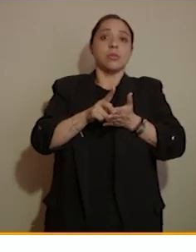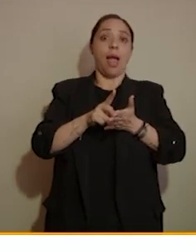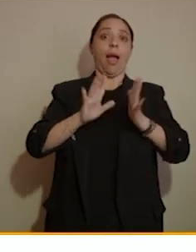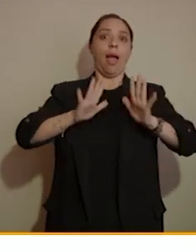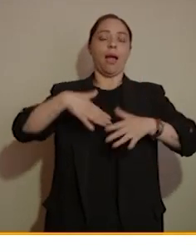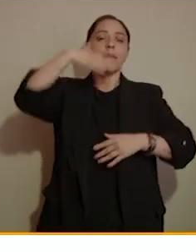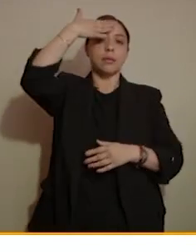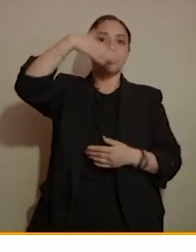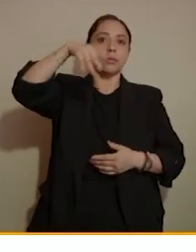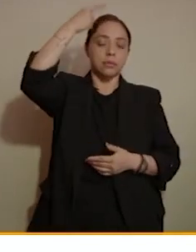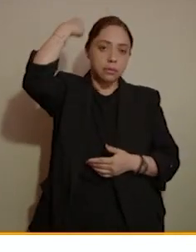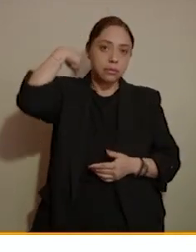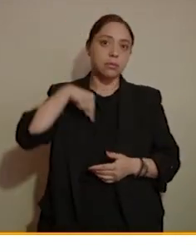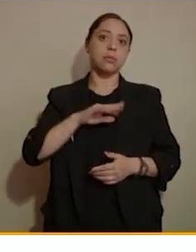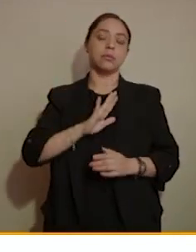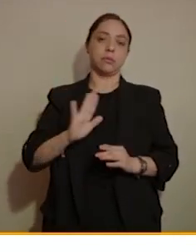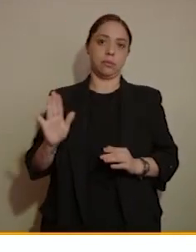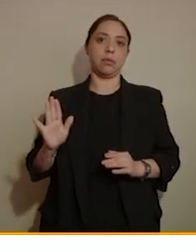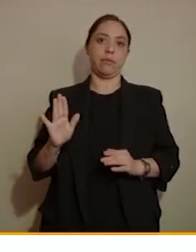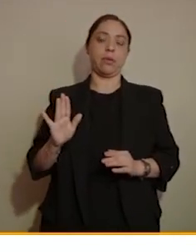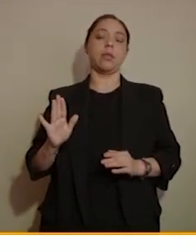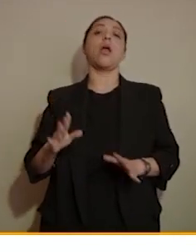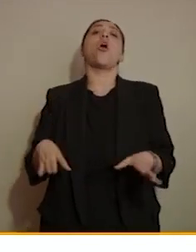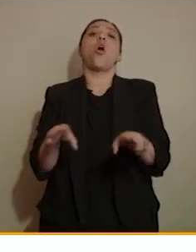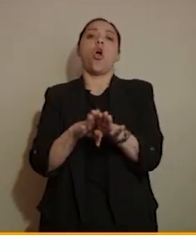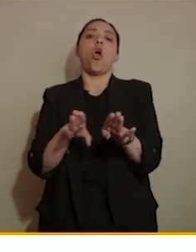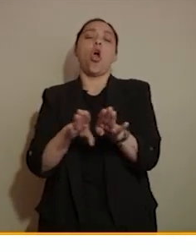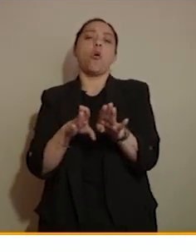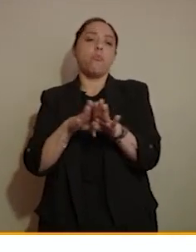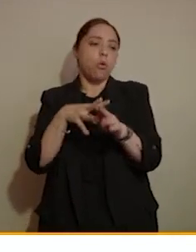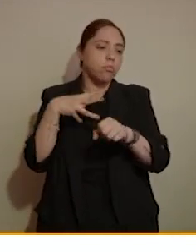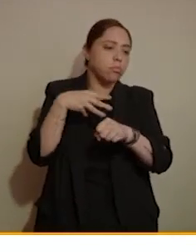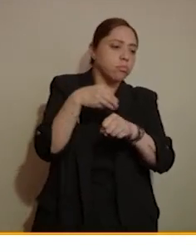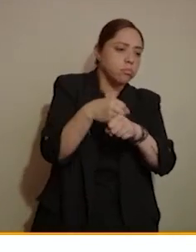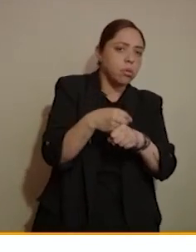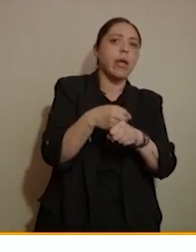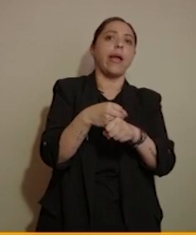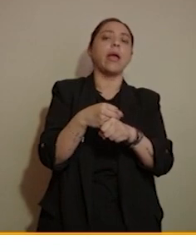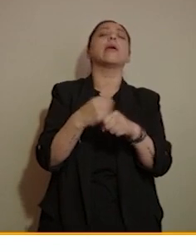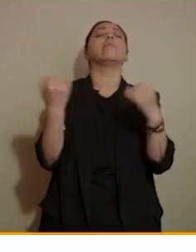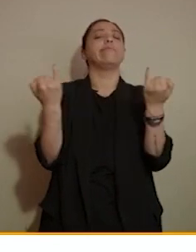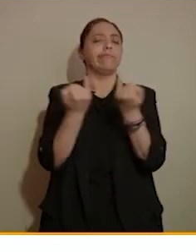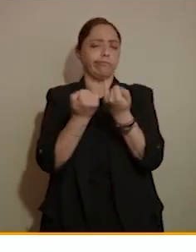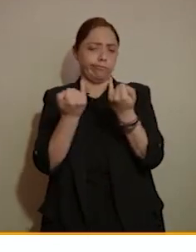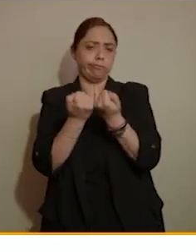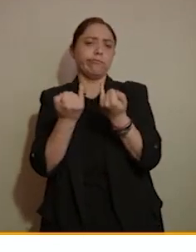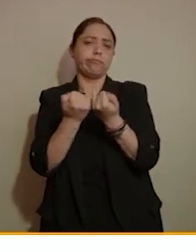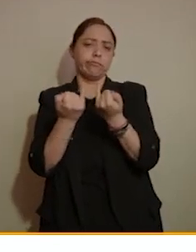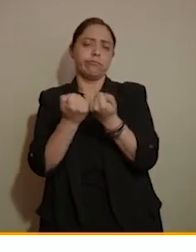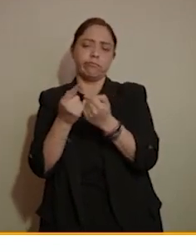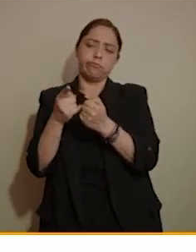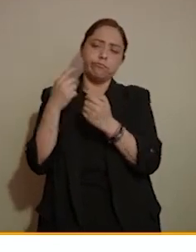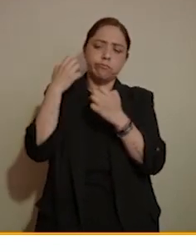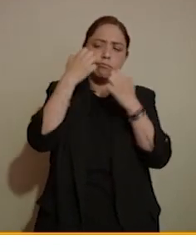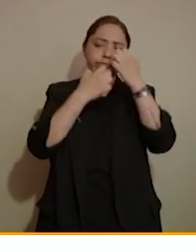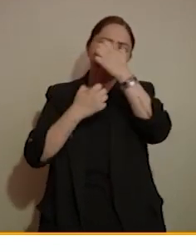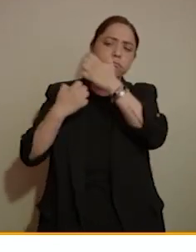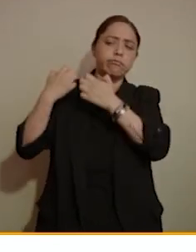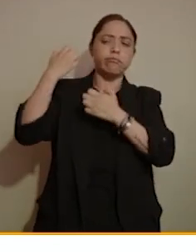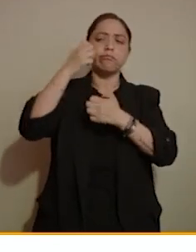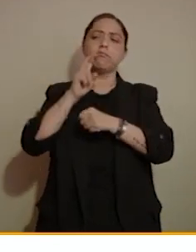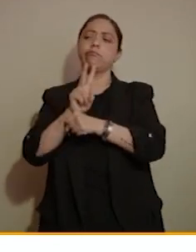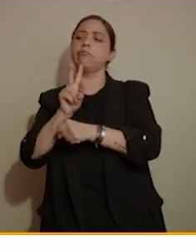para reivindicarlos y obtener reparación también están cada vez más mapeados. Ahí yo creo que,